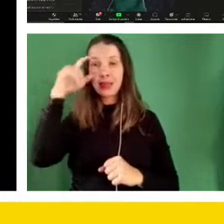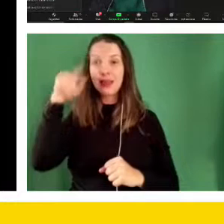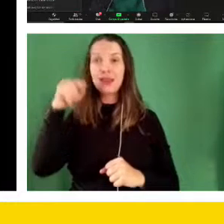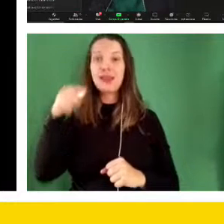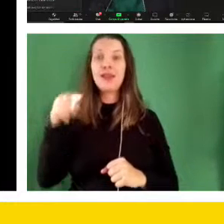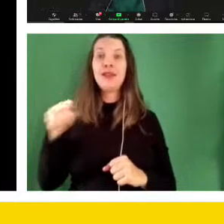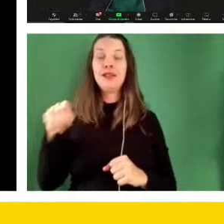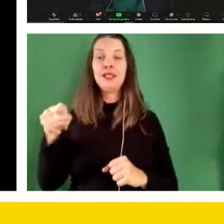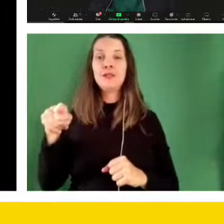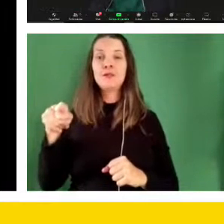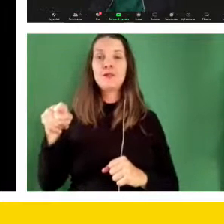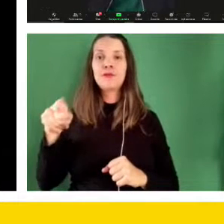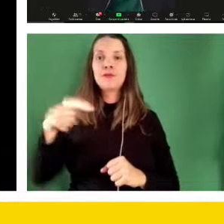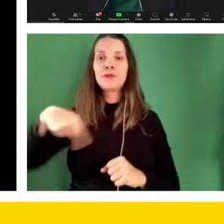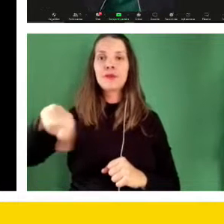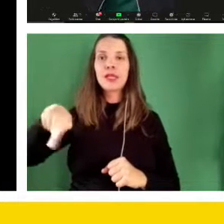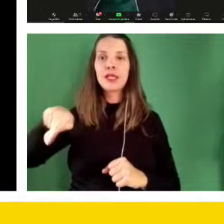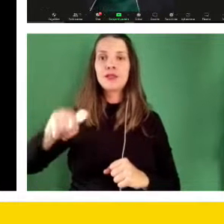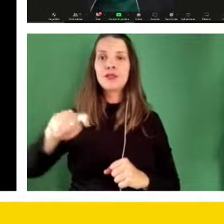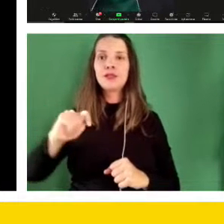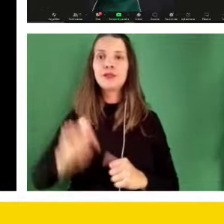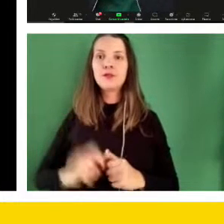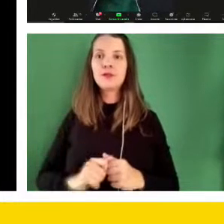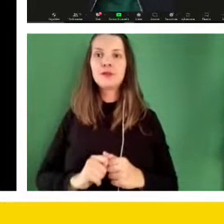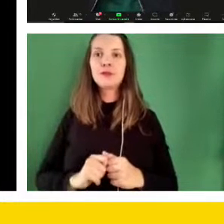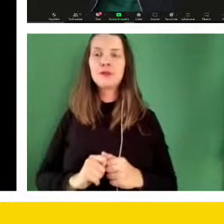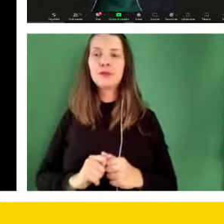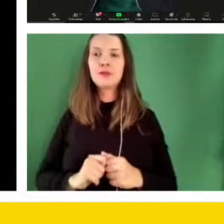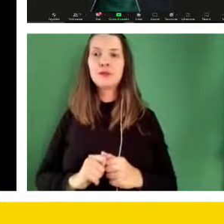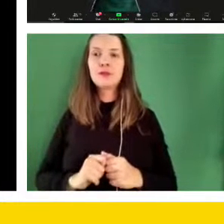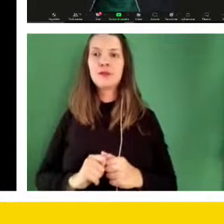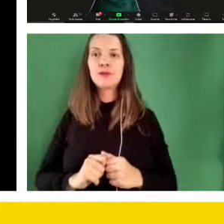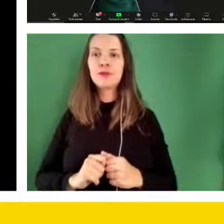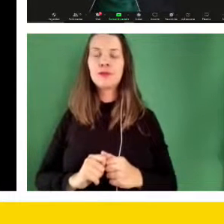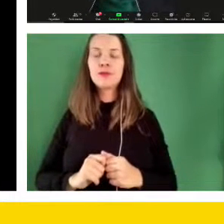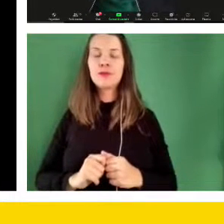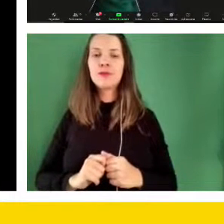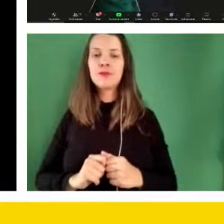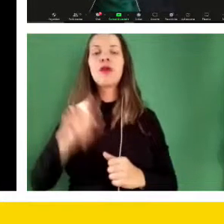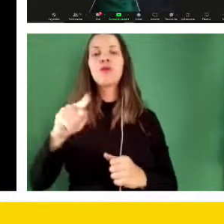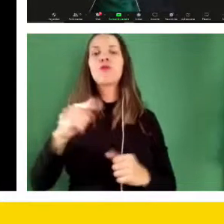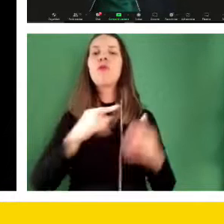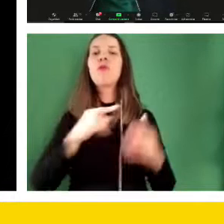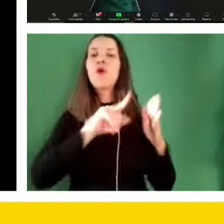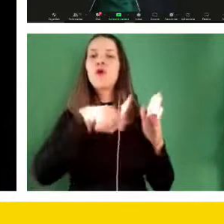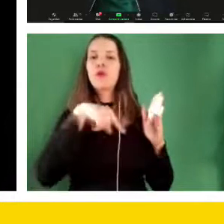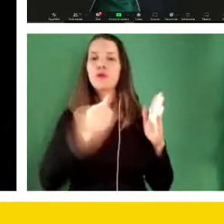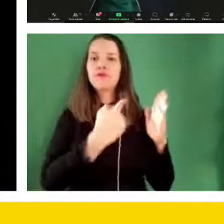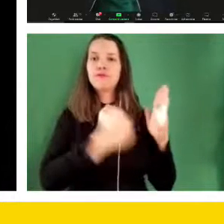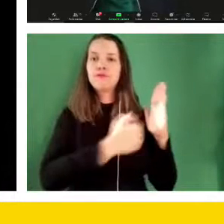intensidad. Entonces, siguiente, por favor.